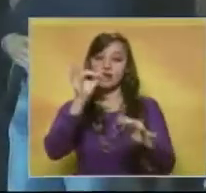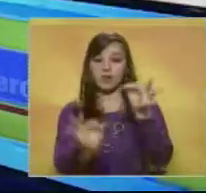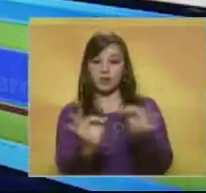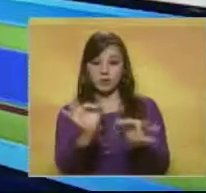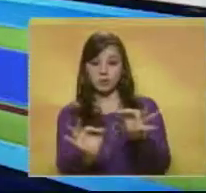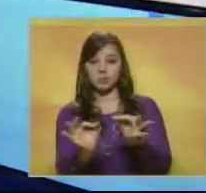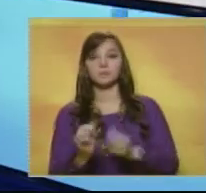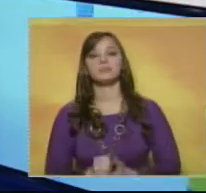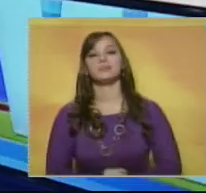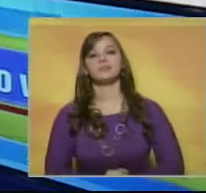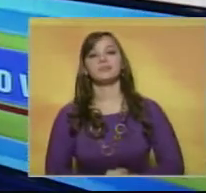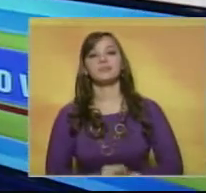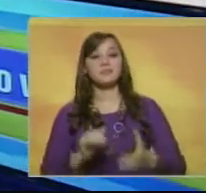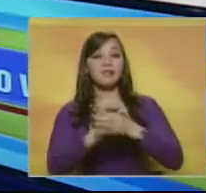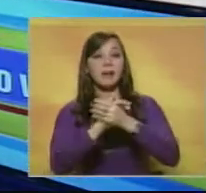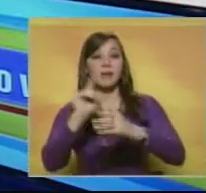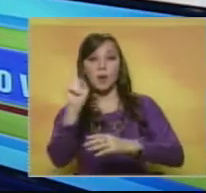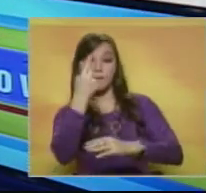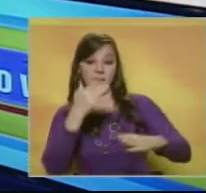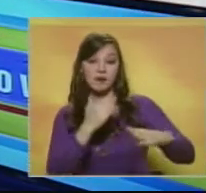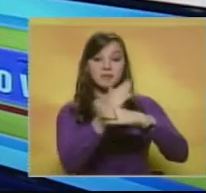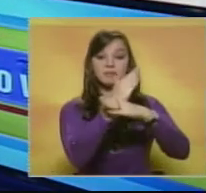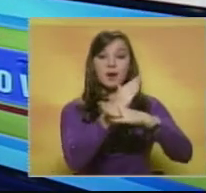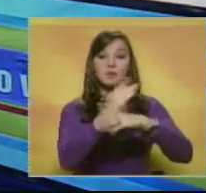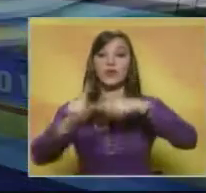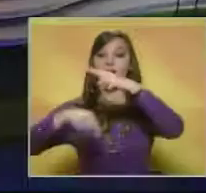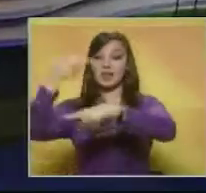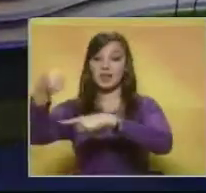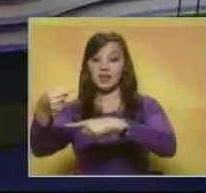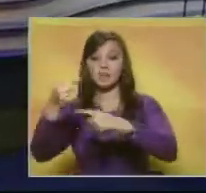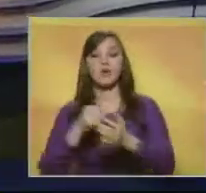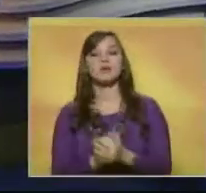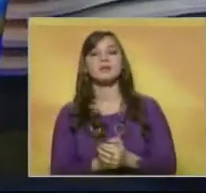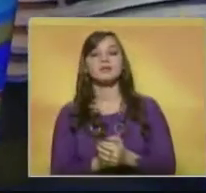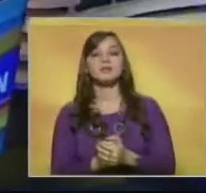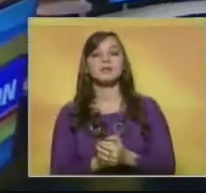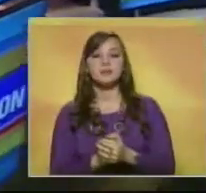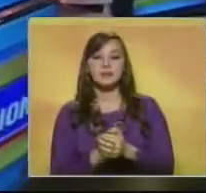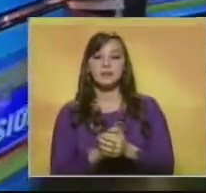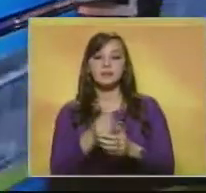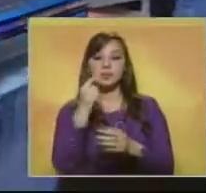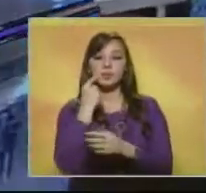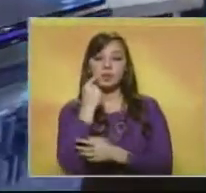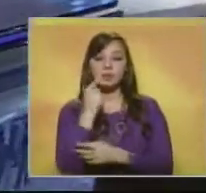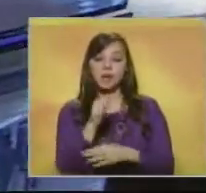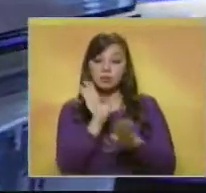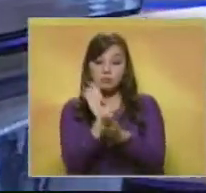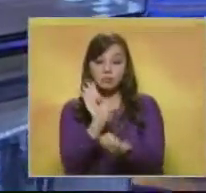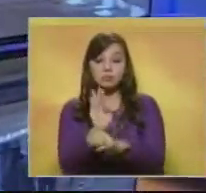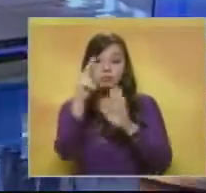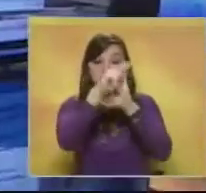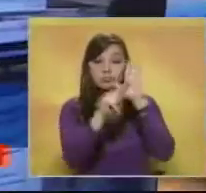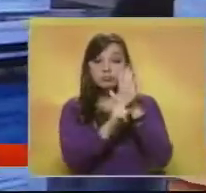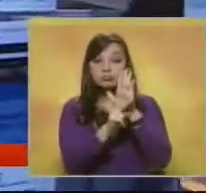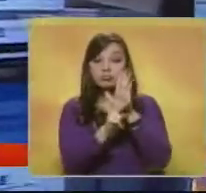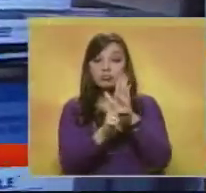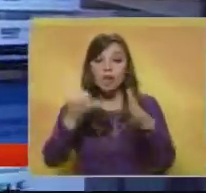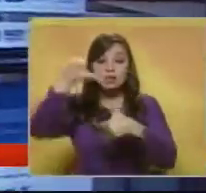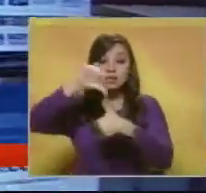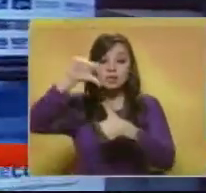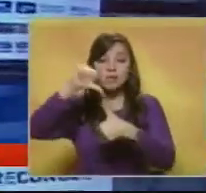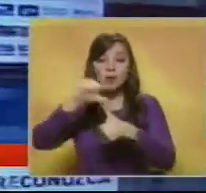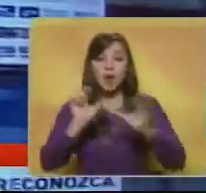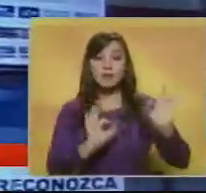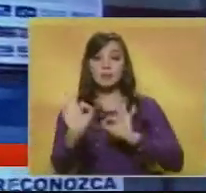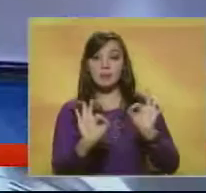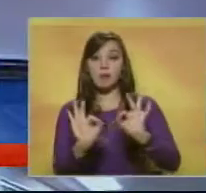Venevisión. Amigos, hacemos nuestra primera pausa y al regreso. Medidas ante amenaza. Centroamérica se prepara ante